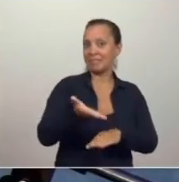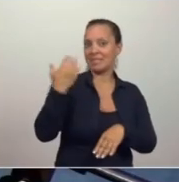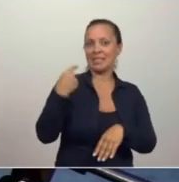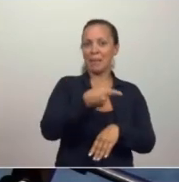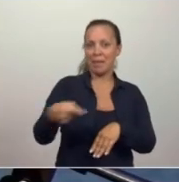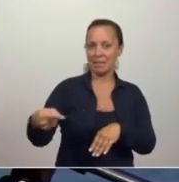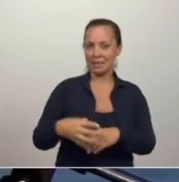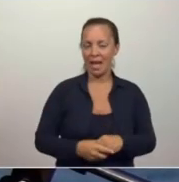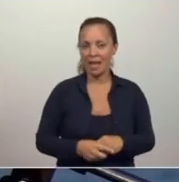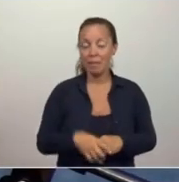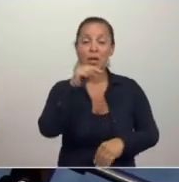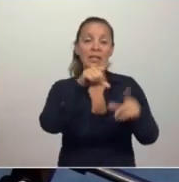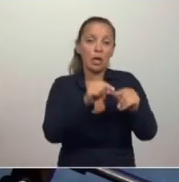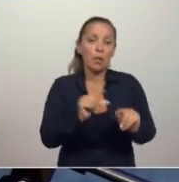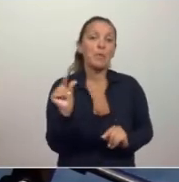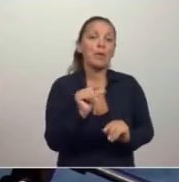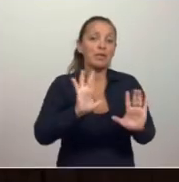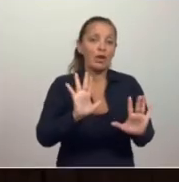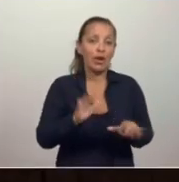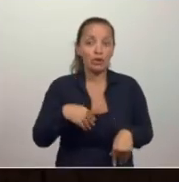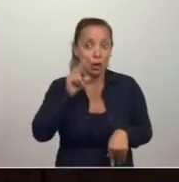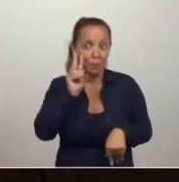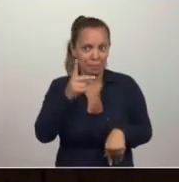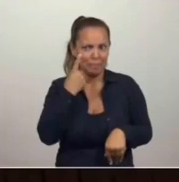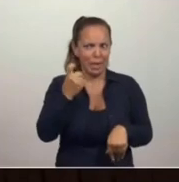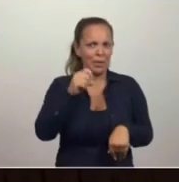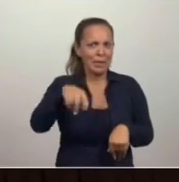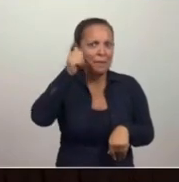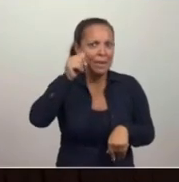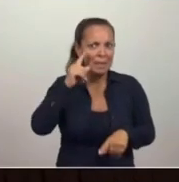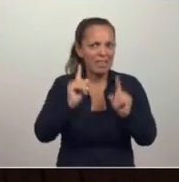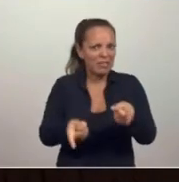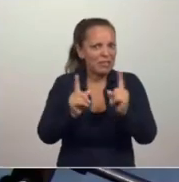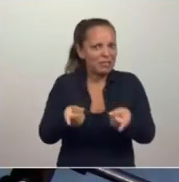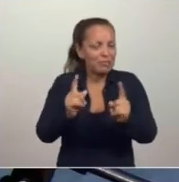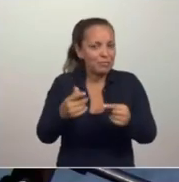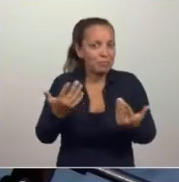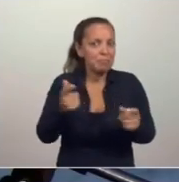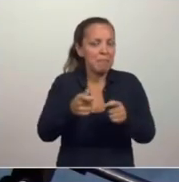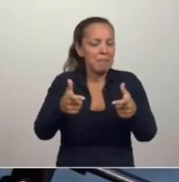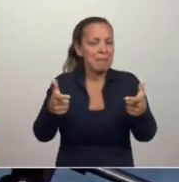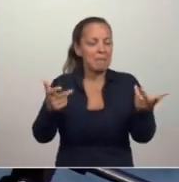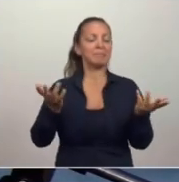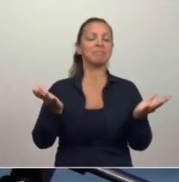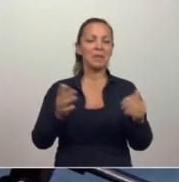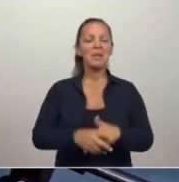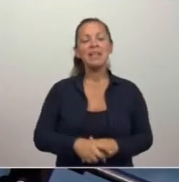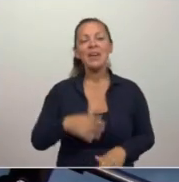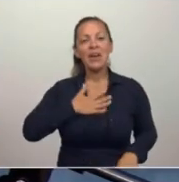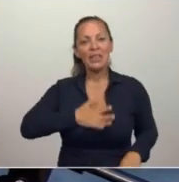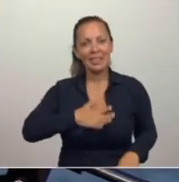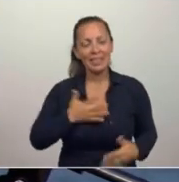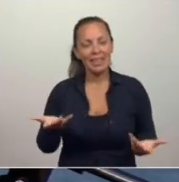un número provisorio y por lo que veo acá en mar del plata vamos a seguir creciendo así que bueno muy contento de poder